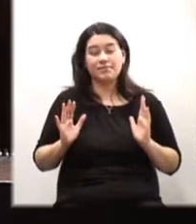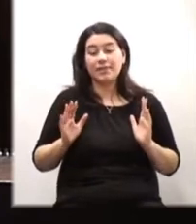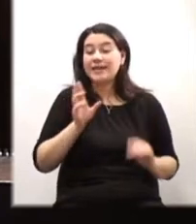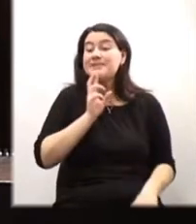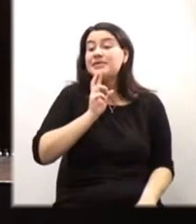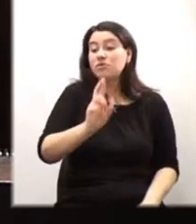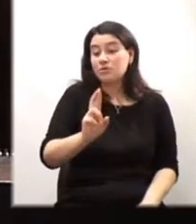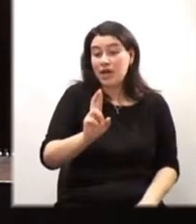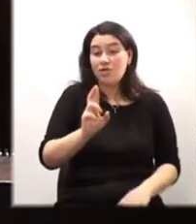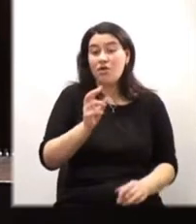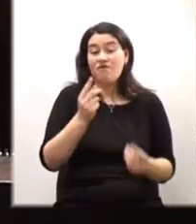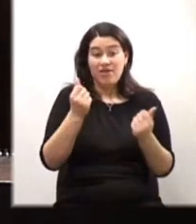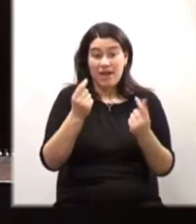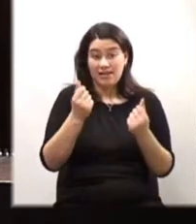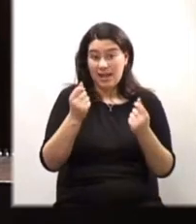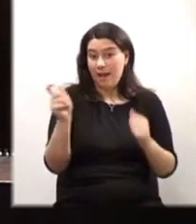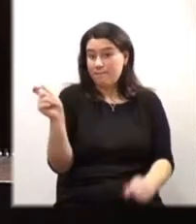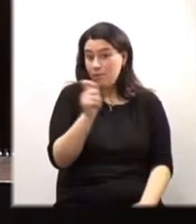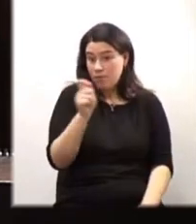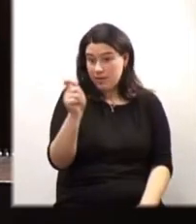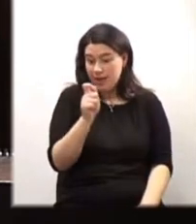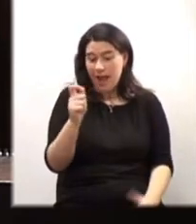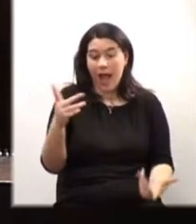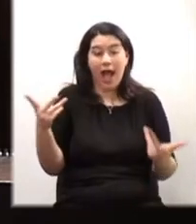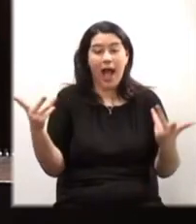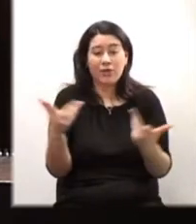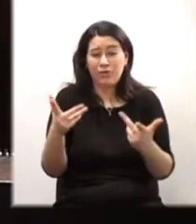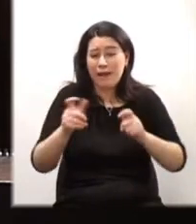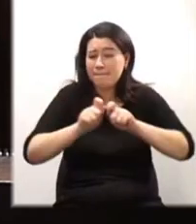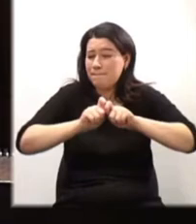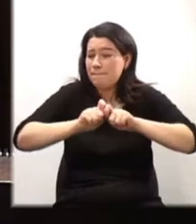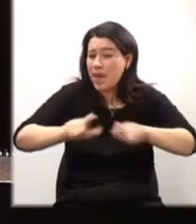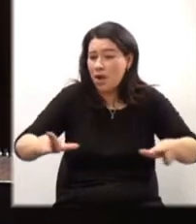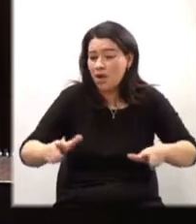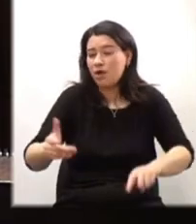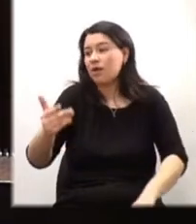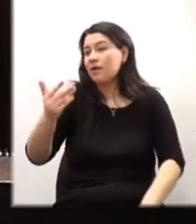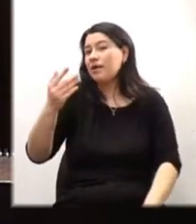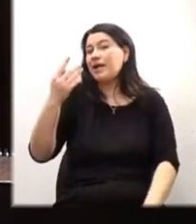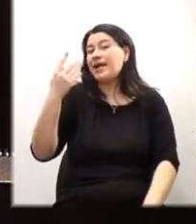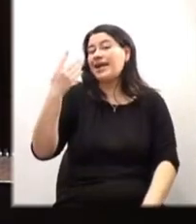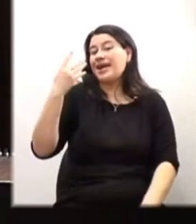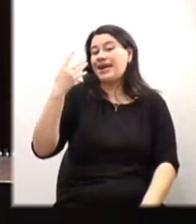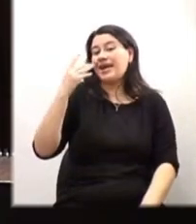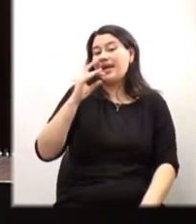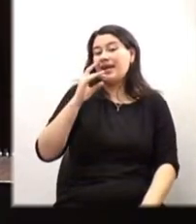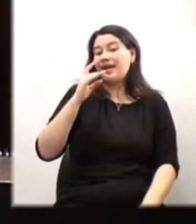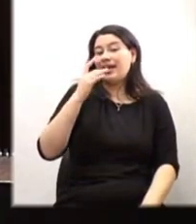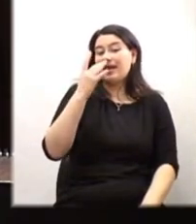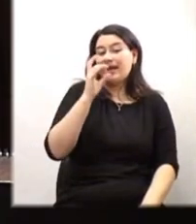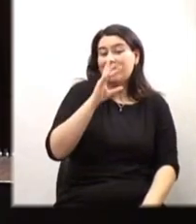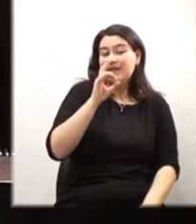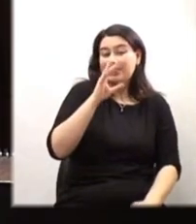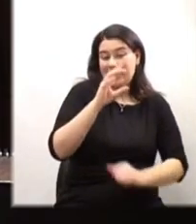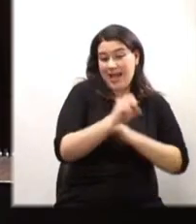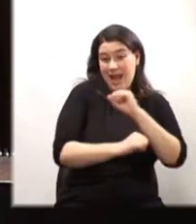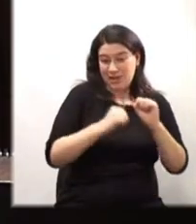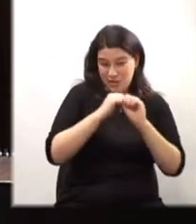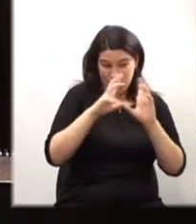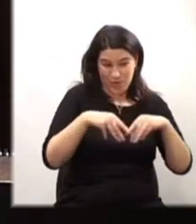El resultado de las finanzas públicas actual, presidenta, es peor que 14 de los 15 años de gobierno del Frente Amplio.